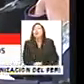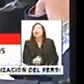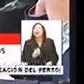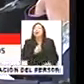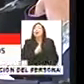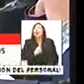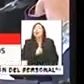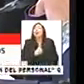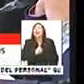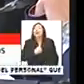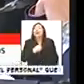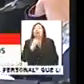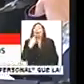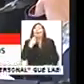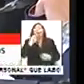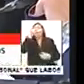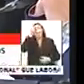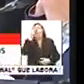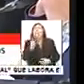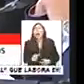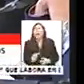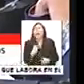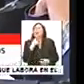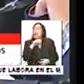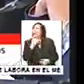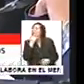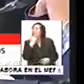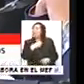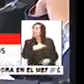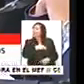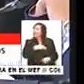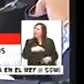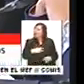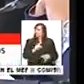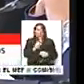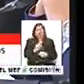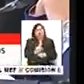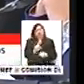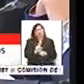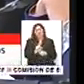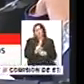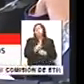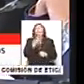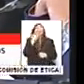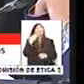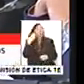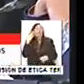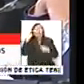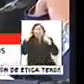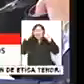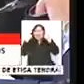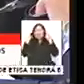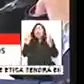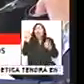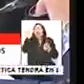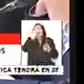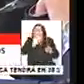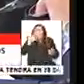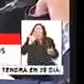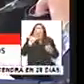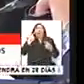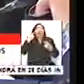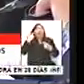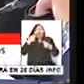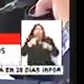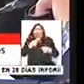pertenecemos a la raza humana porque ese es otro error del ministerio de educación que los blancos que los chinos que los aymaras que los japoneses